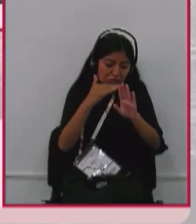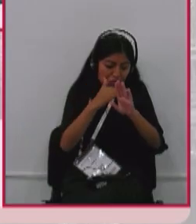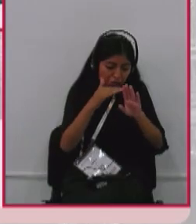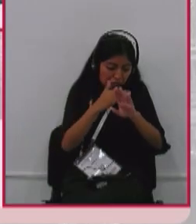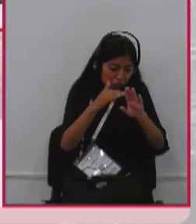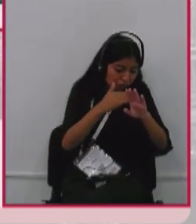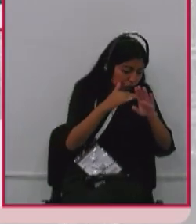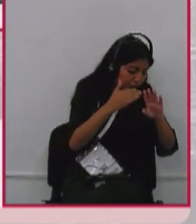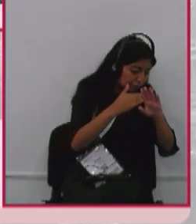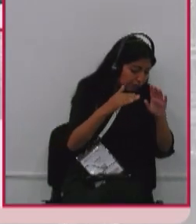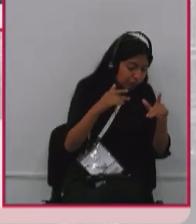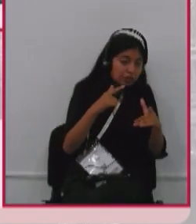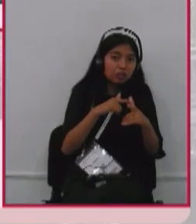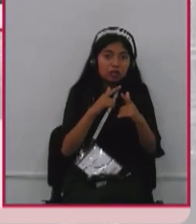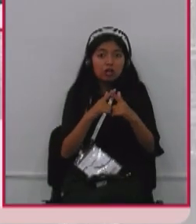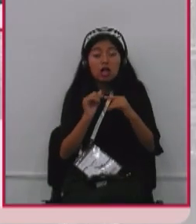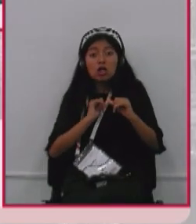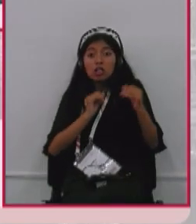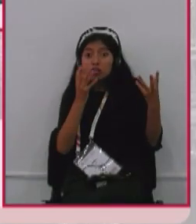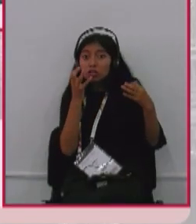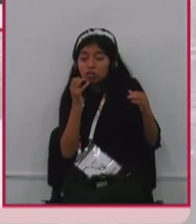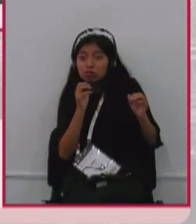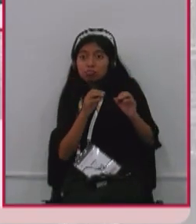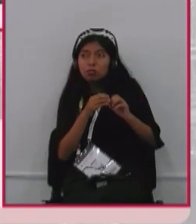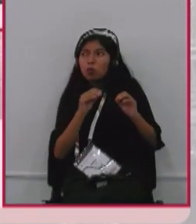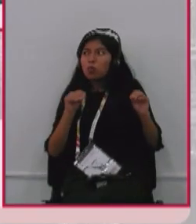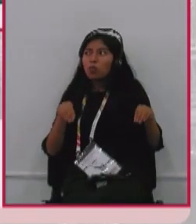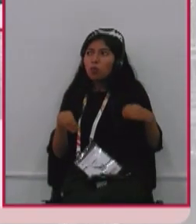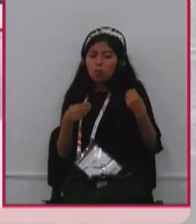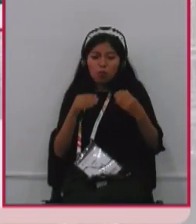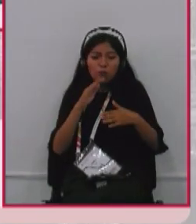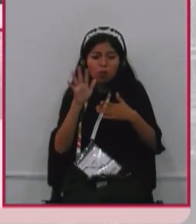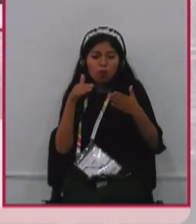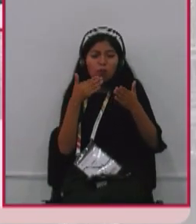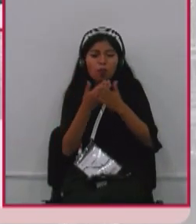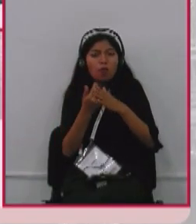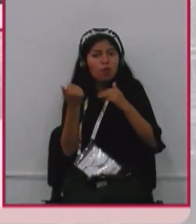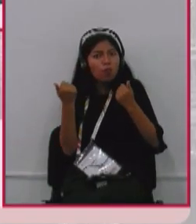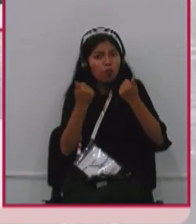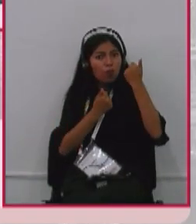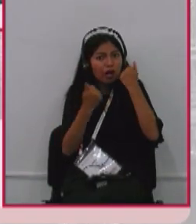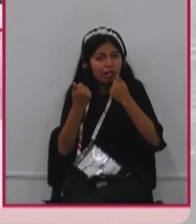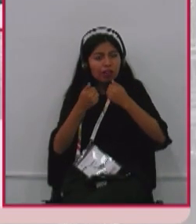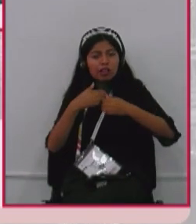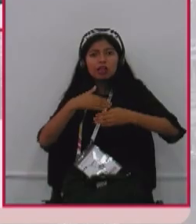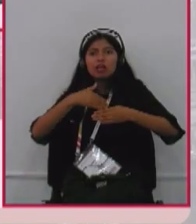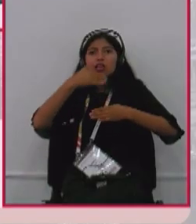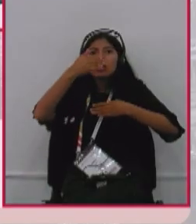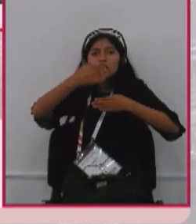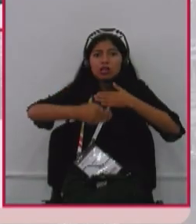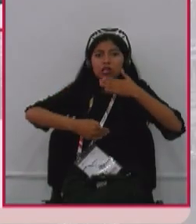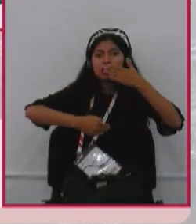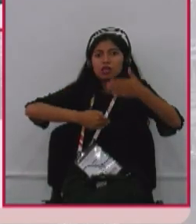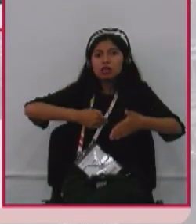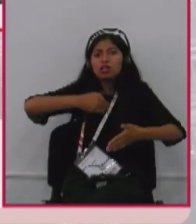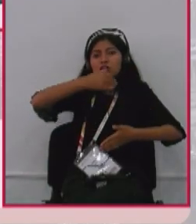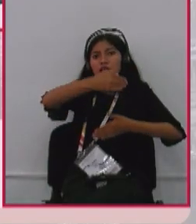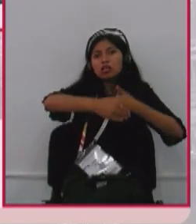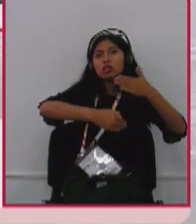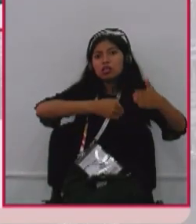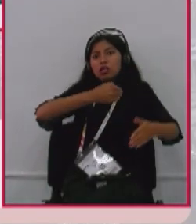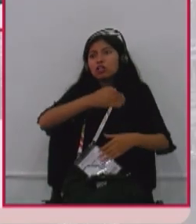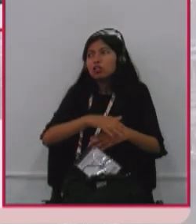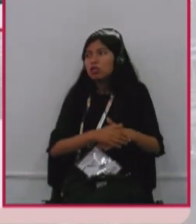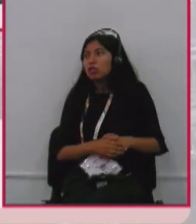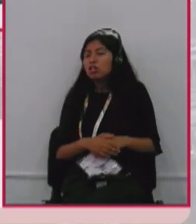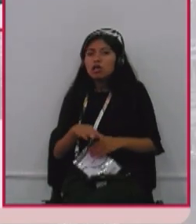Entonces, lo que quiero contarles es cómo es que llegamos ahí, cuál ha sido ese proceso de este caso exitoso que hemos tenido en